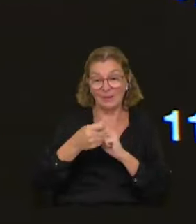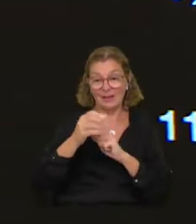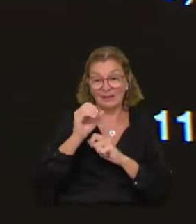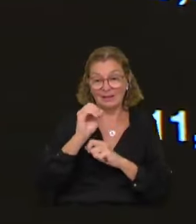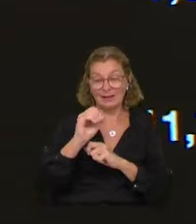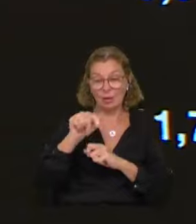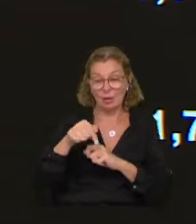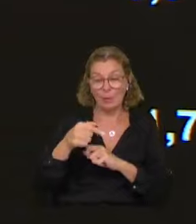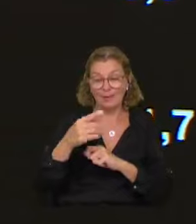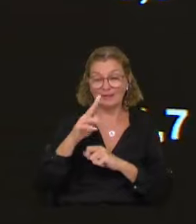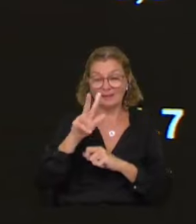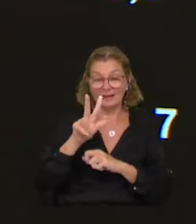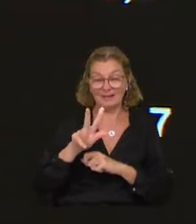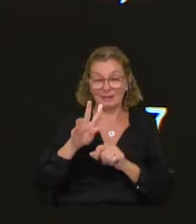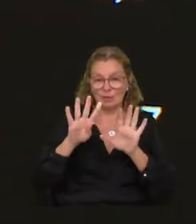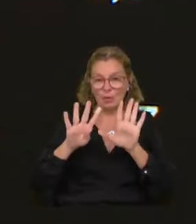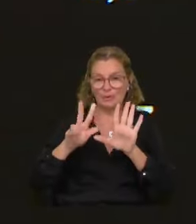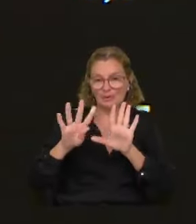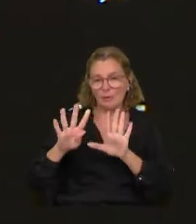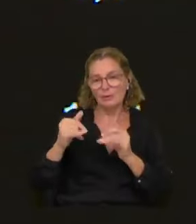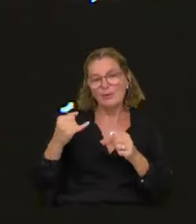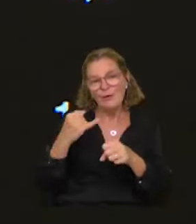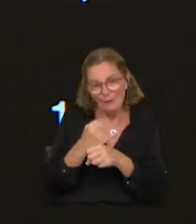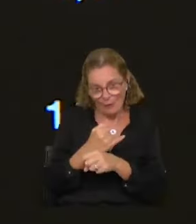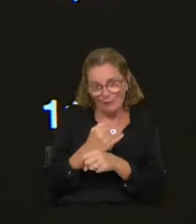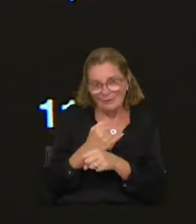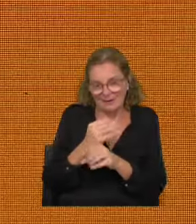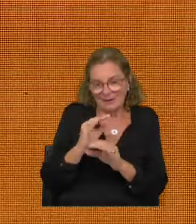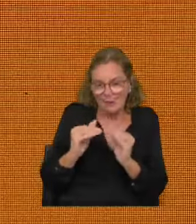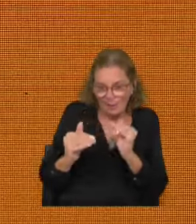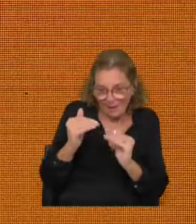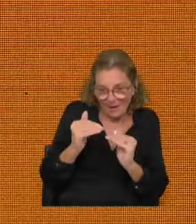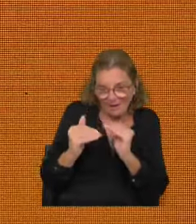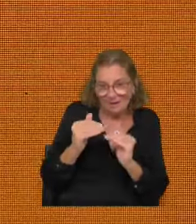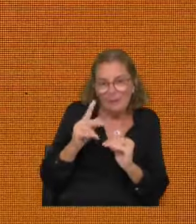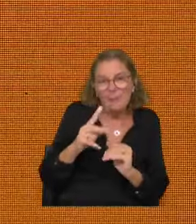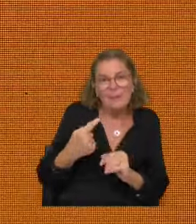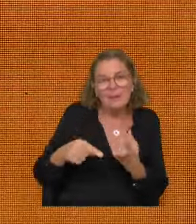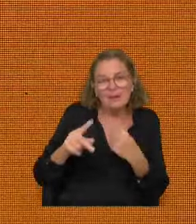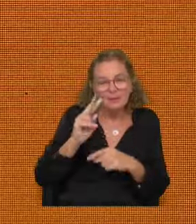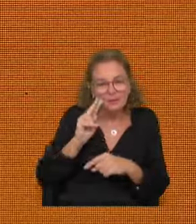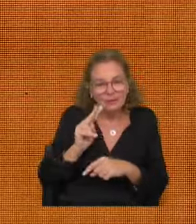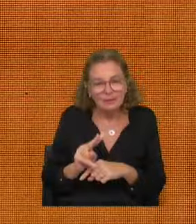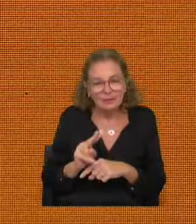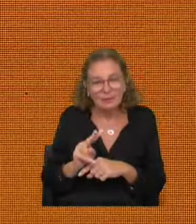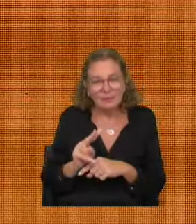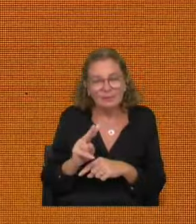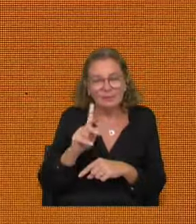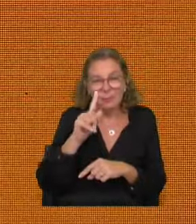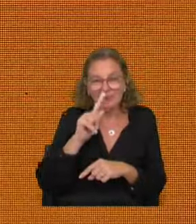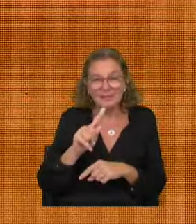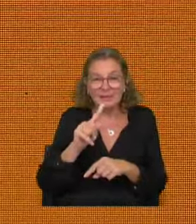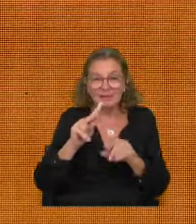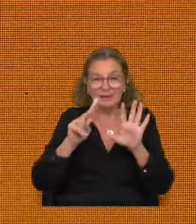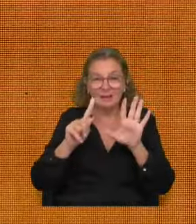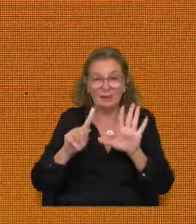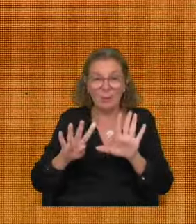nuevo es un aumento que está dentro del margen de error eh pero si miramos lo que pasa eh de 2019 a